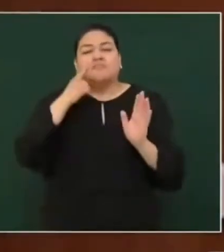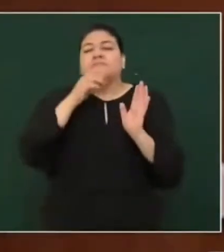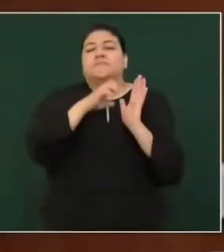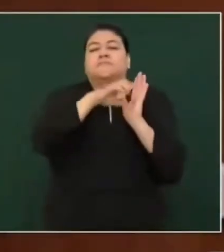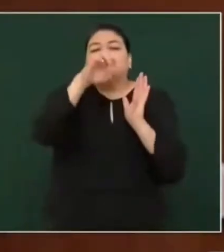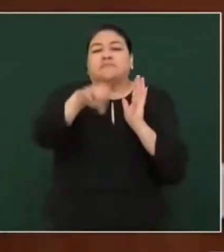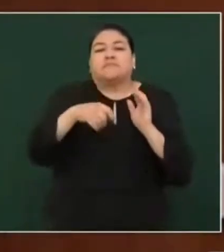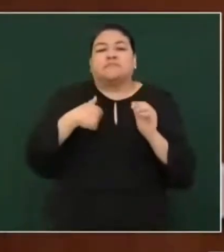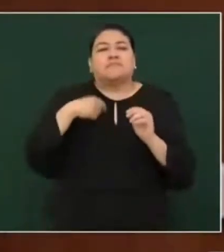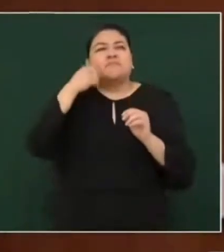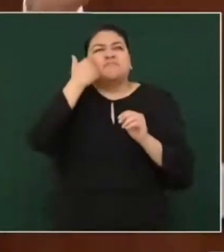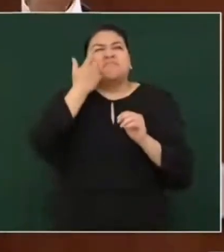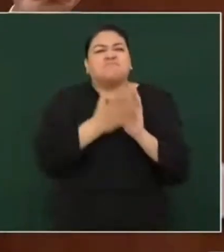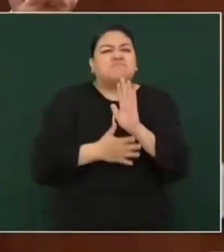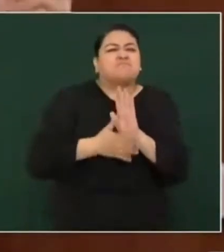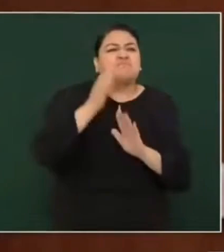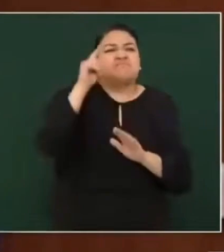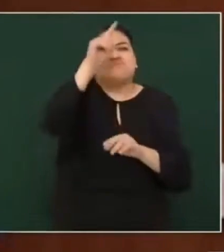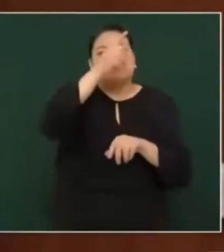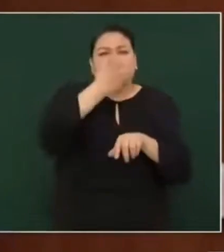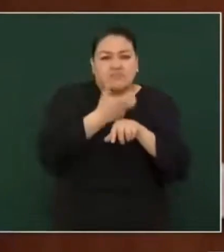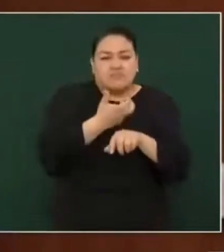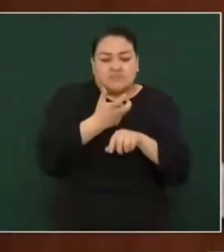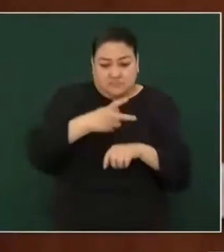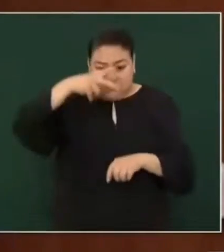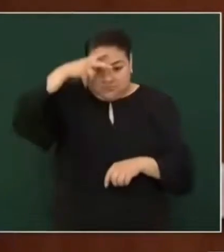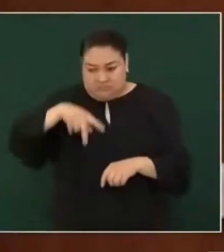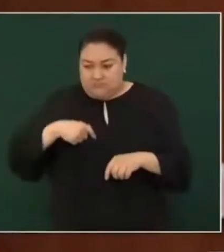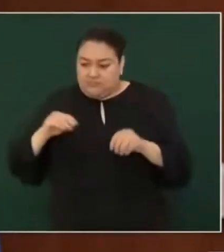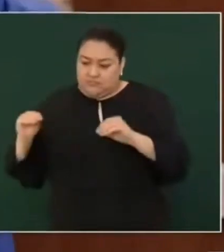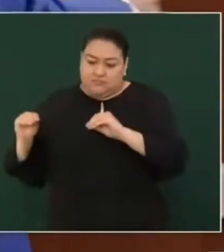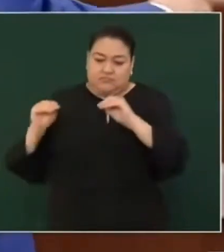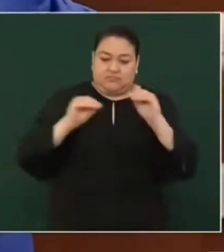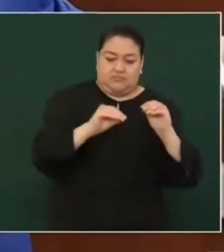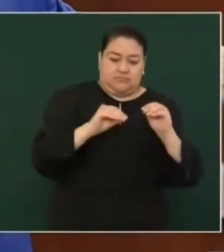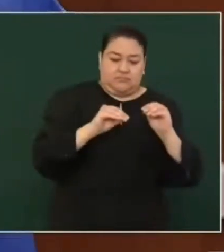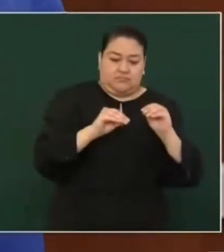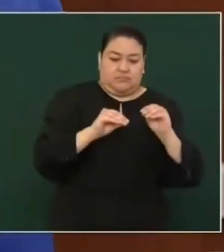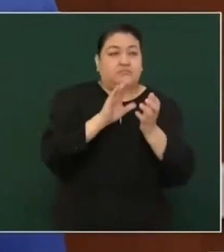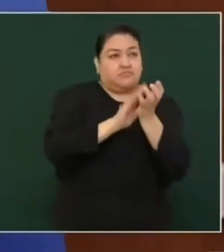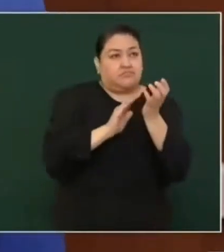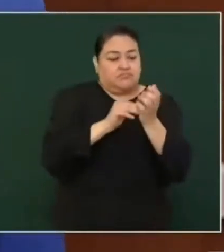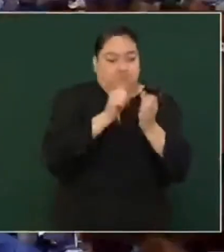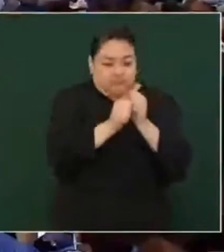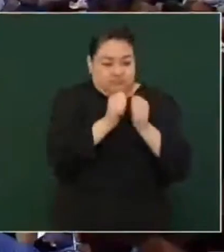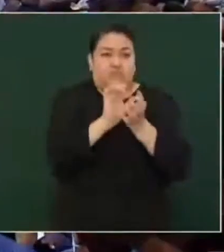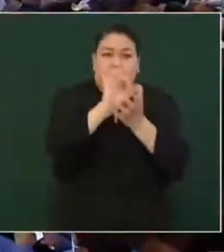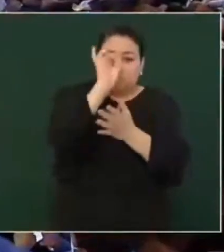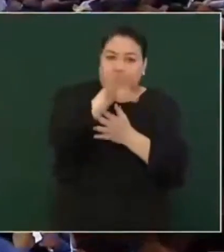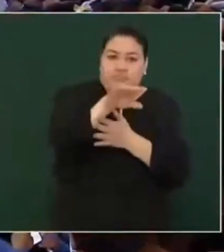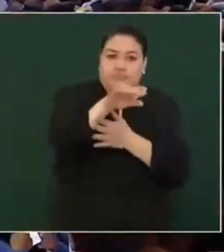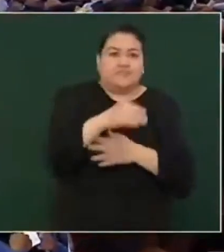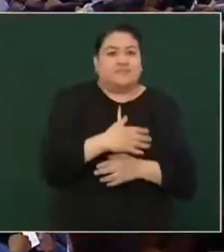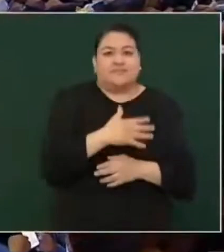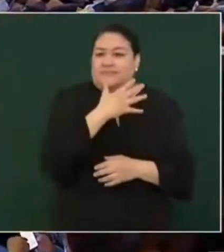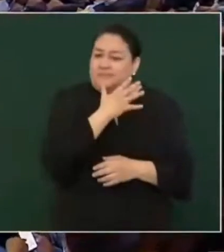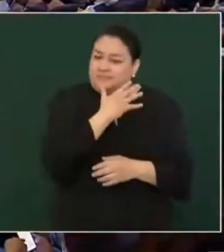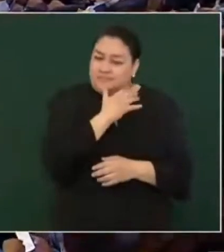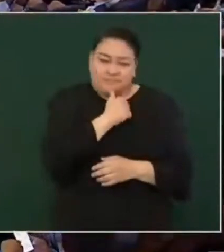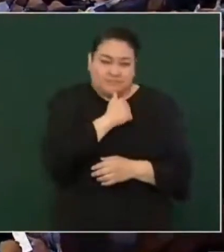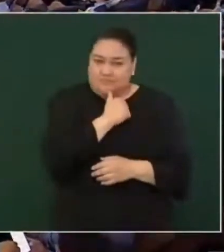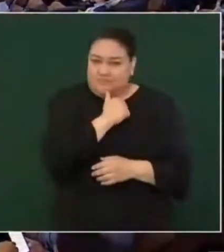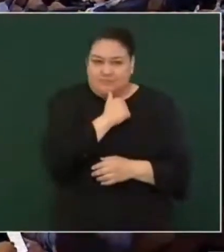decidieron llegar a Estados Unidos por México, ya no procede el